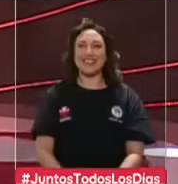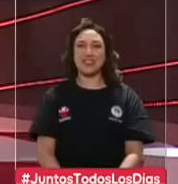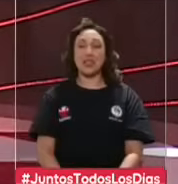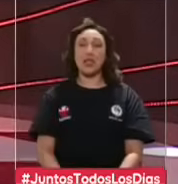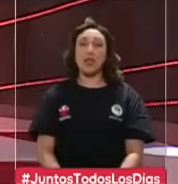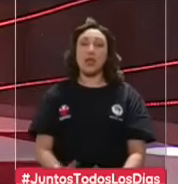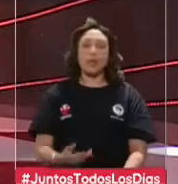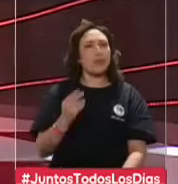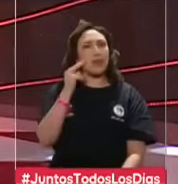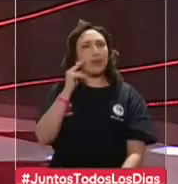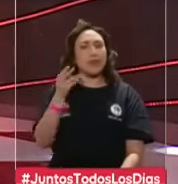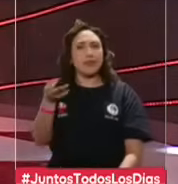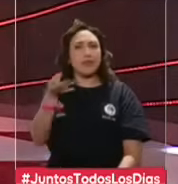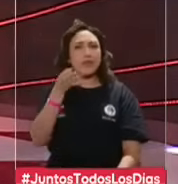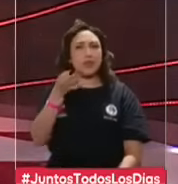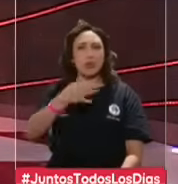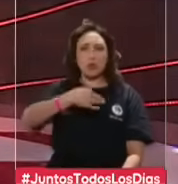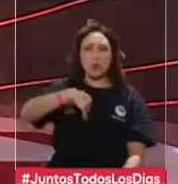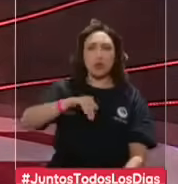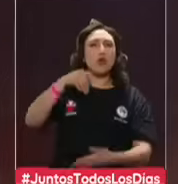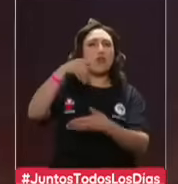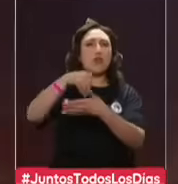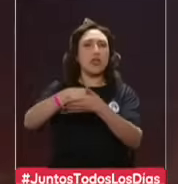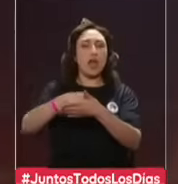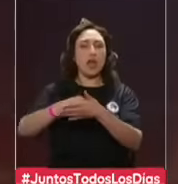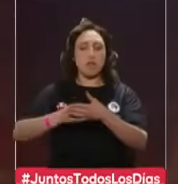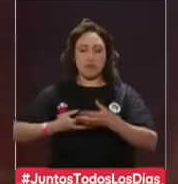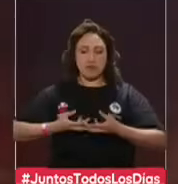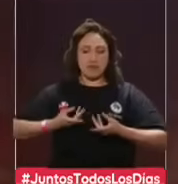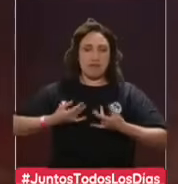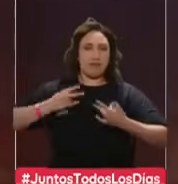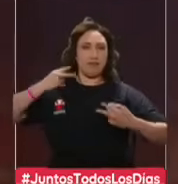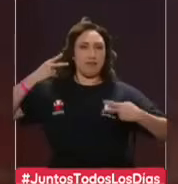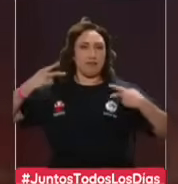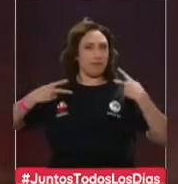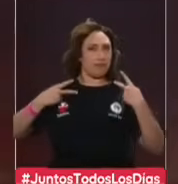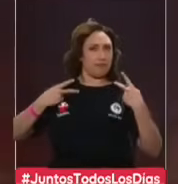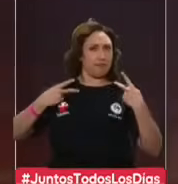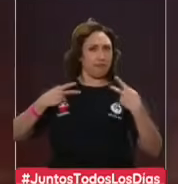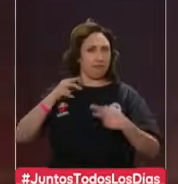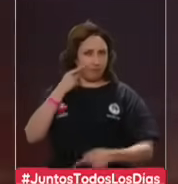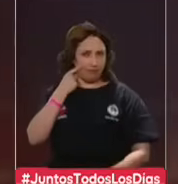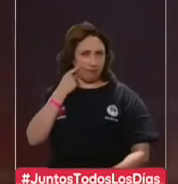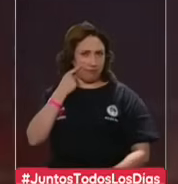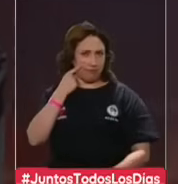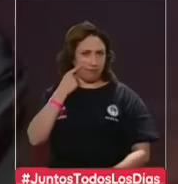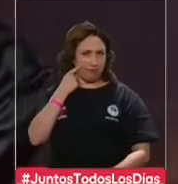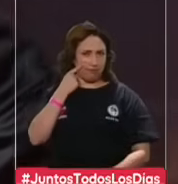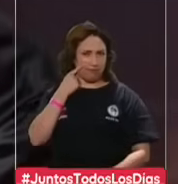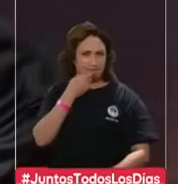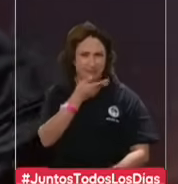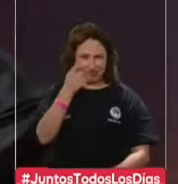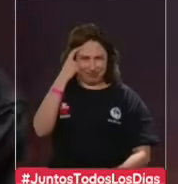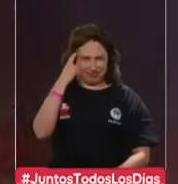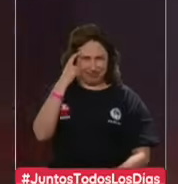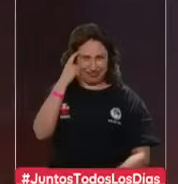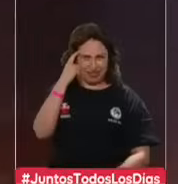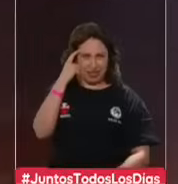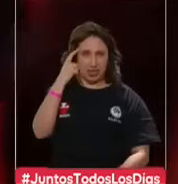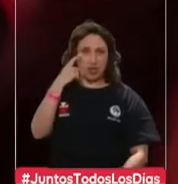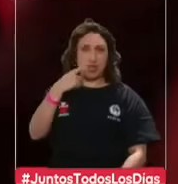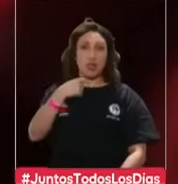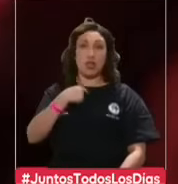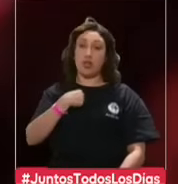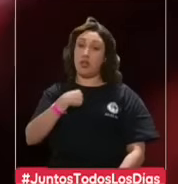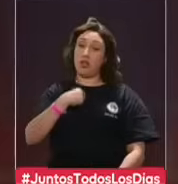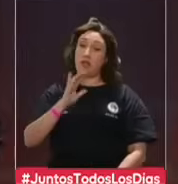Oye, si viste que nos dijeron que nosotros votábamos de manera hormonal, ¿me van a creer? No, ya no saben nada que yo no voté con